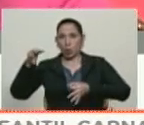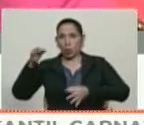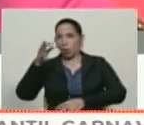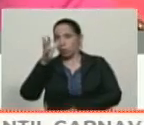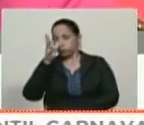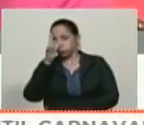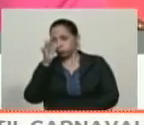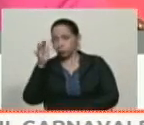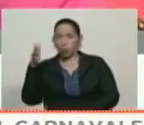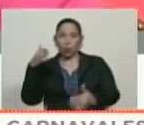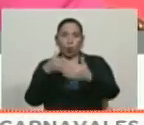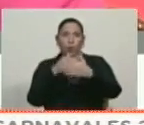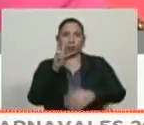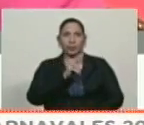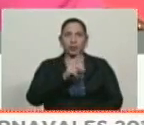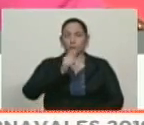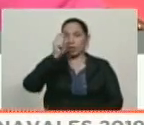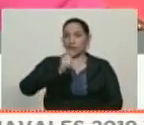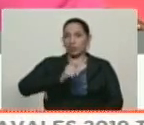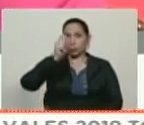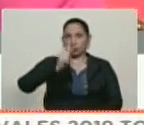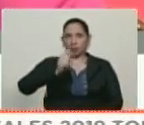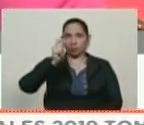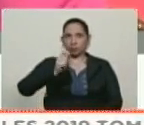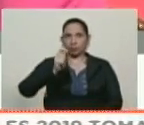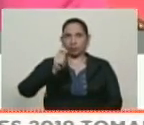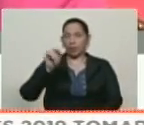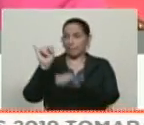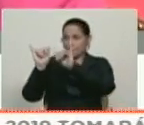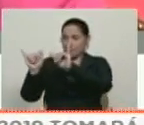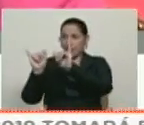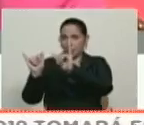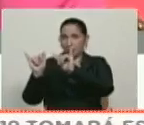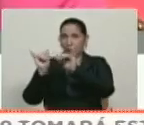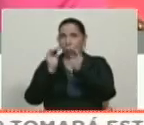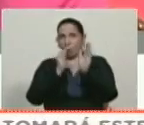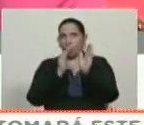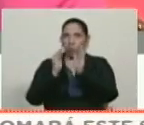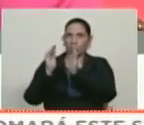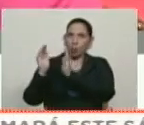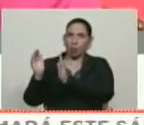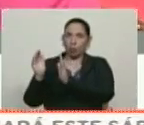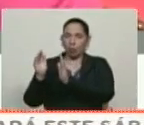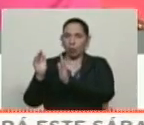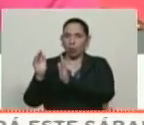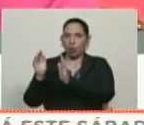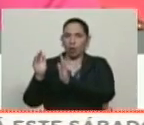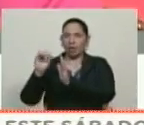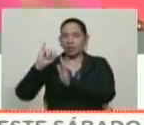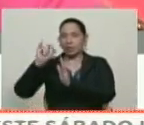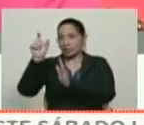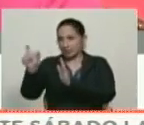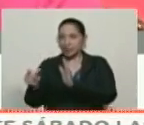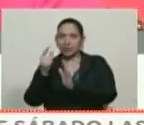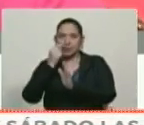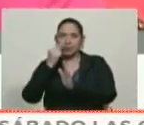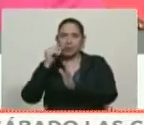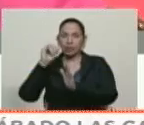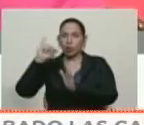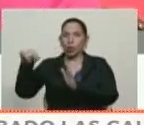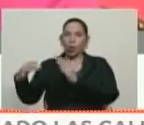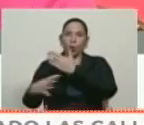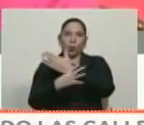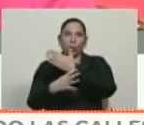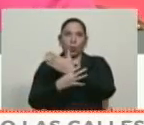Venezuela, un diputado de la misma organización del señor Guaidó casi muere con